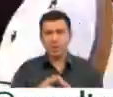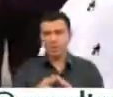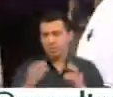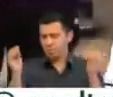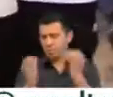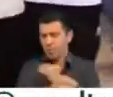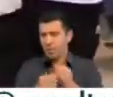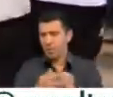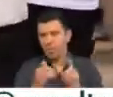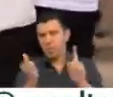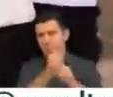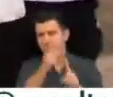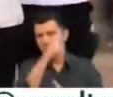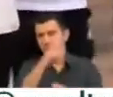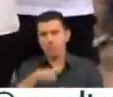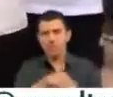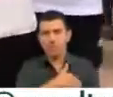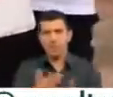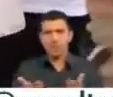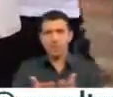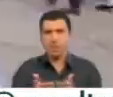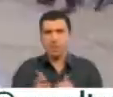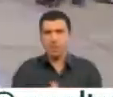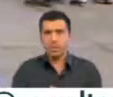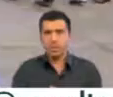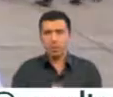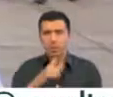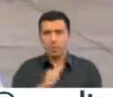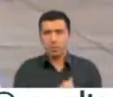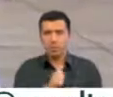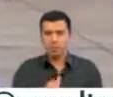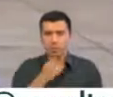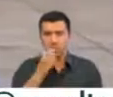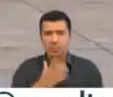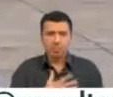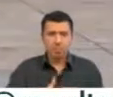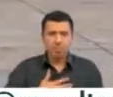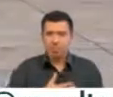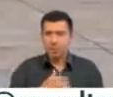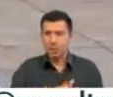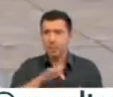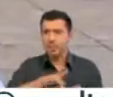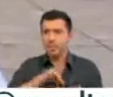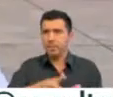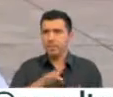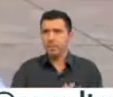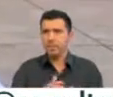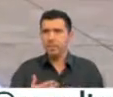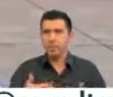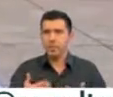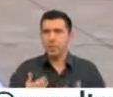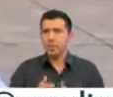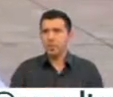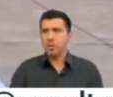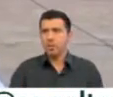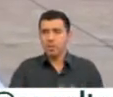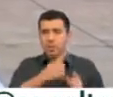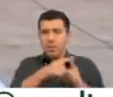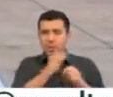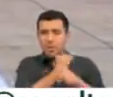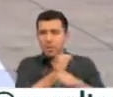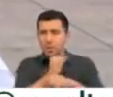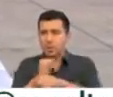medidas tomadas por el Ministerio de Educación. Pues satisfactoria la asistencia de las diferentes